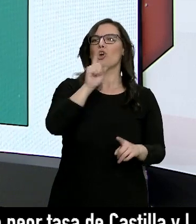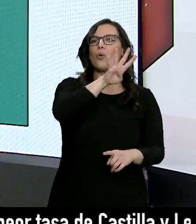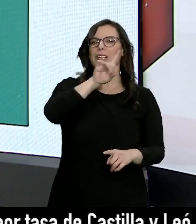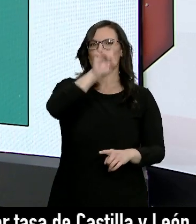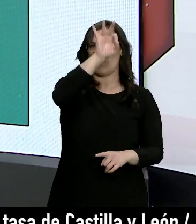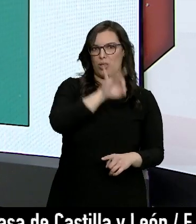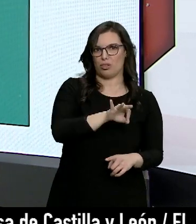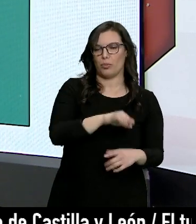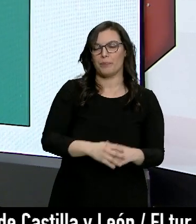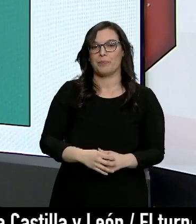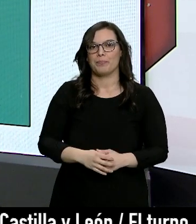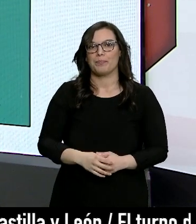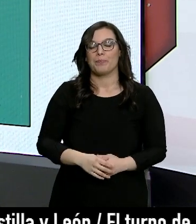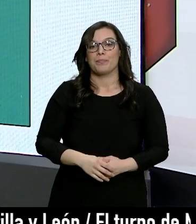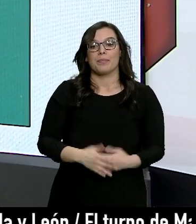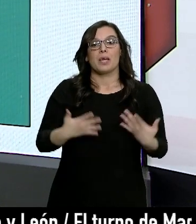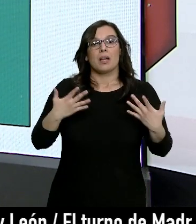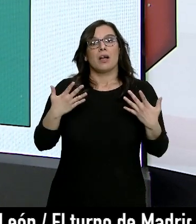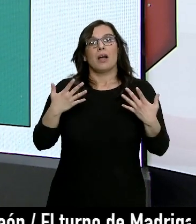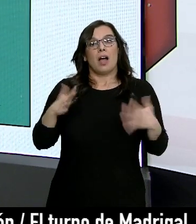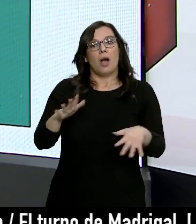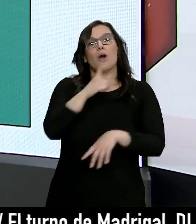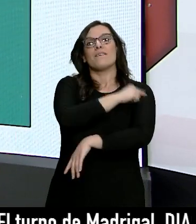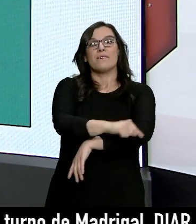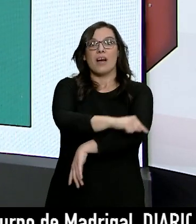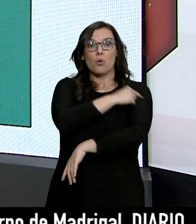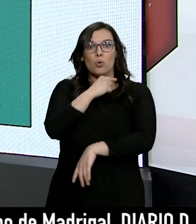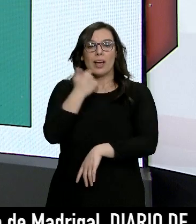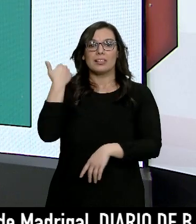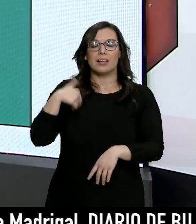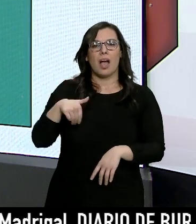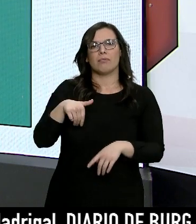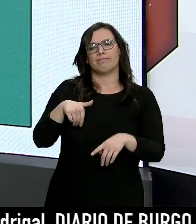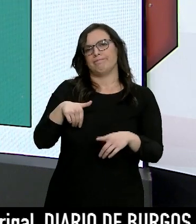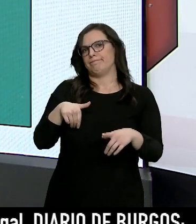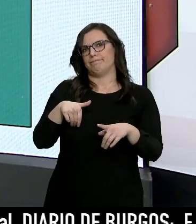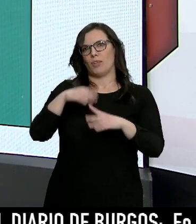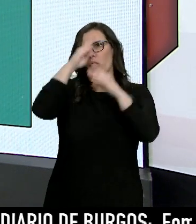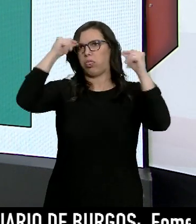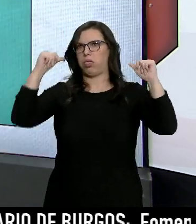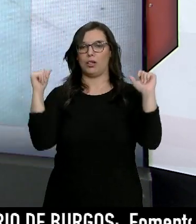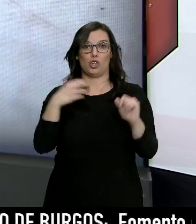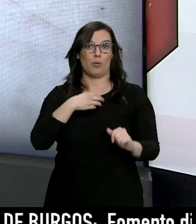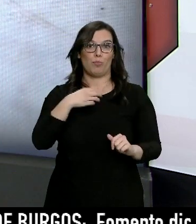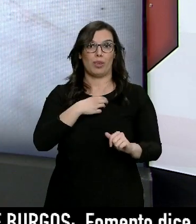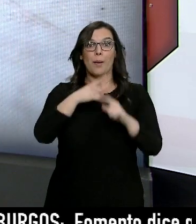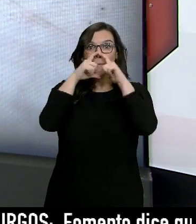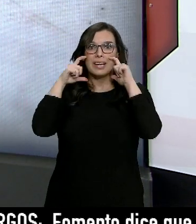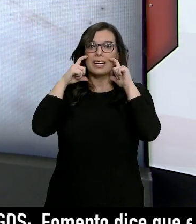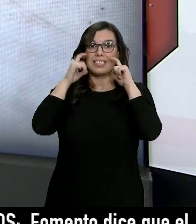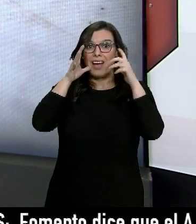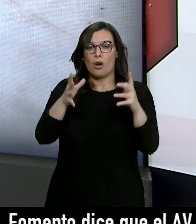de acuerdo. Y aún con la vacuna no se puede bajar la guardia. Las mascarillas son, hoy por hoy,